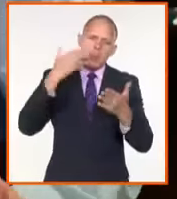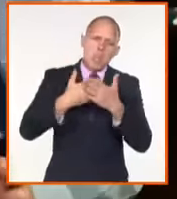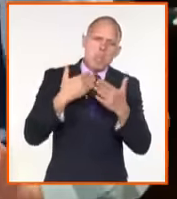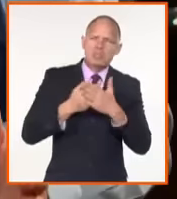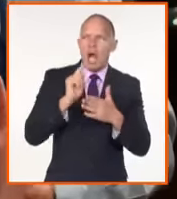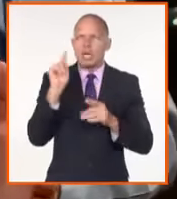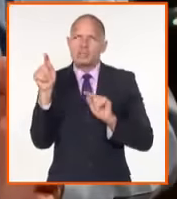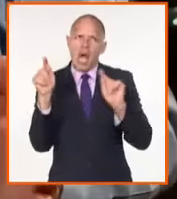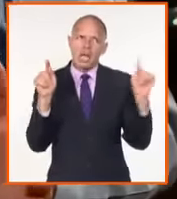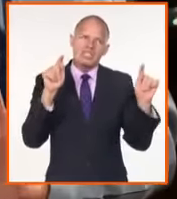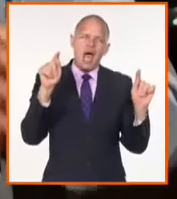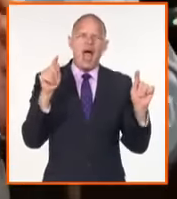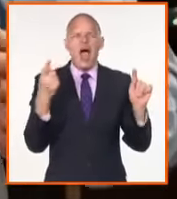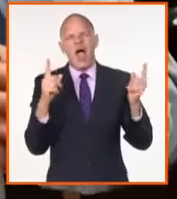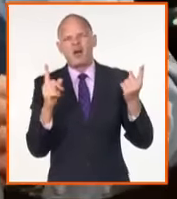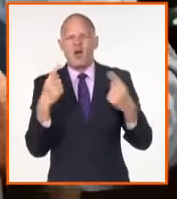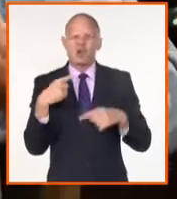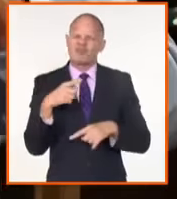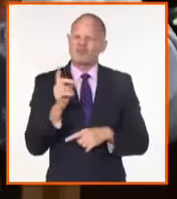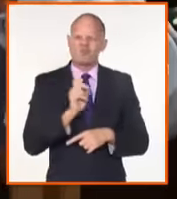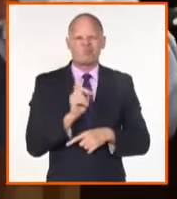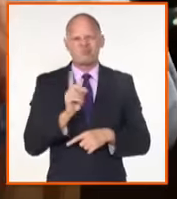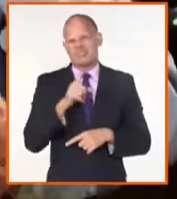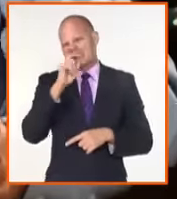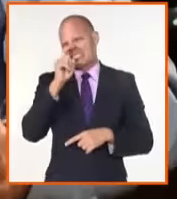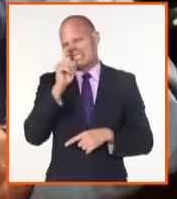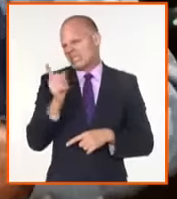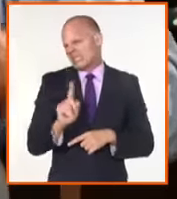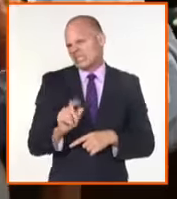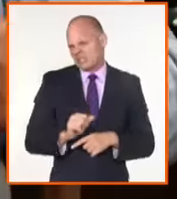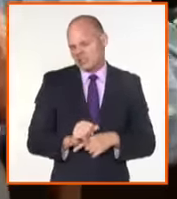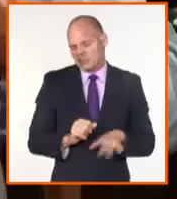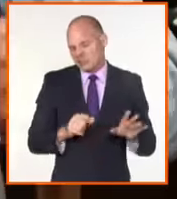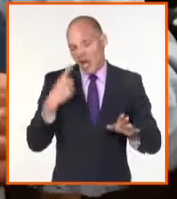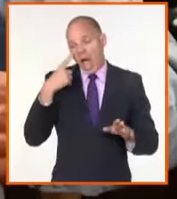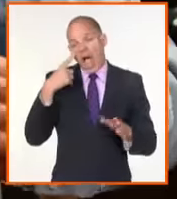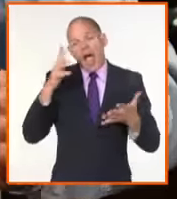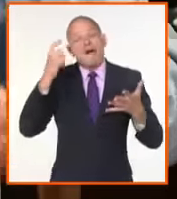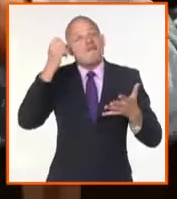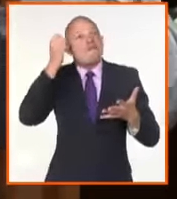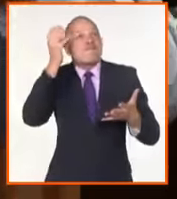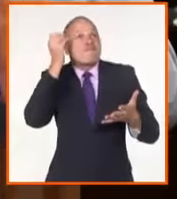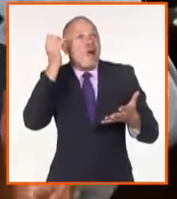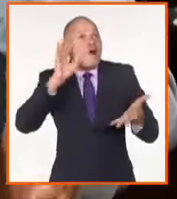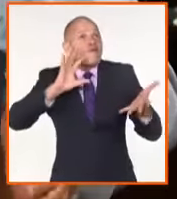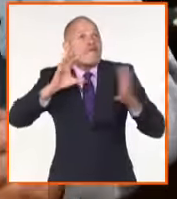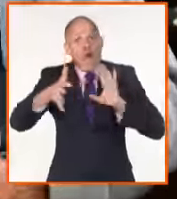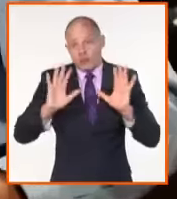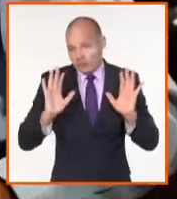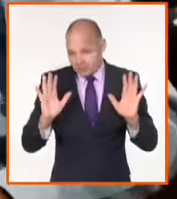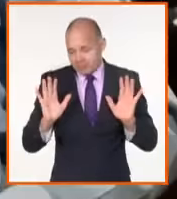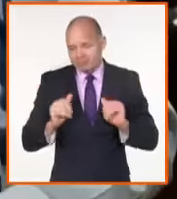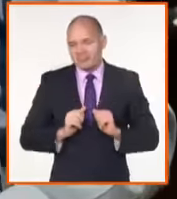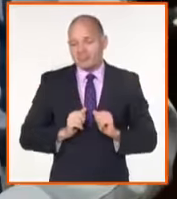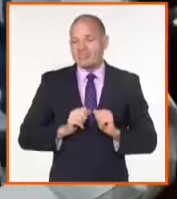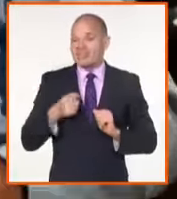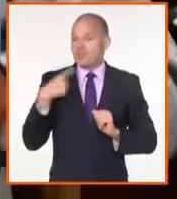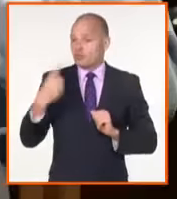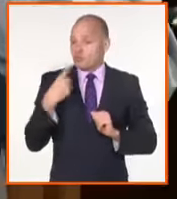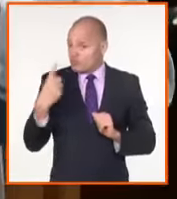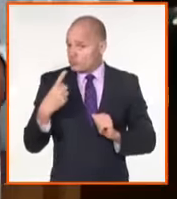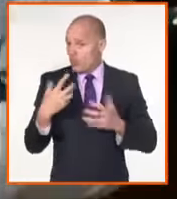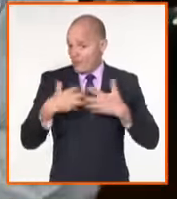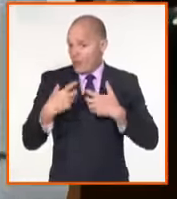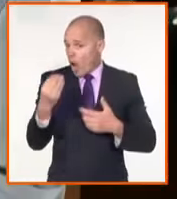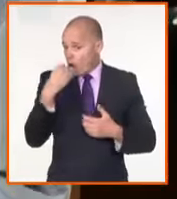hay que producir. En la misma medida que tengamos más oferta de productos y servicios a la población, van a disminuir